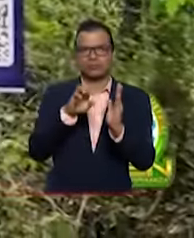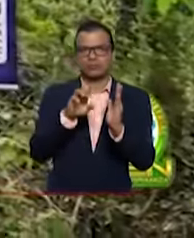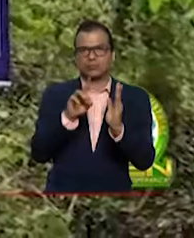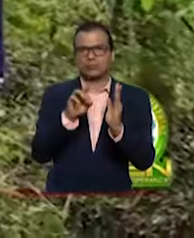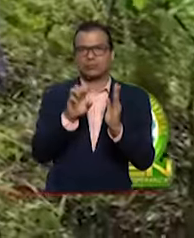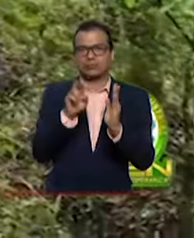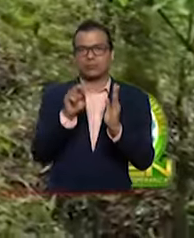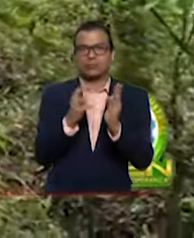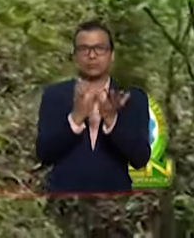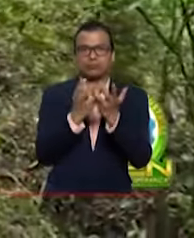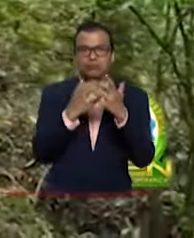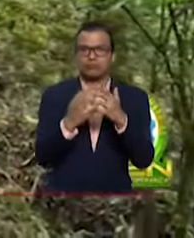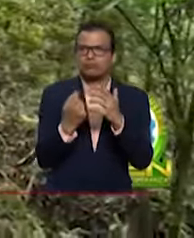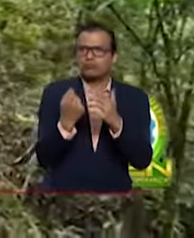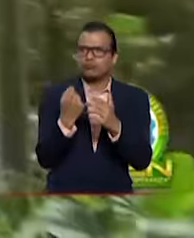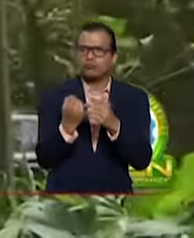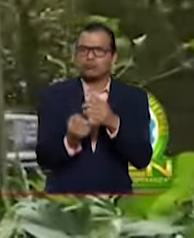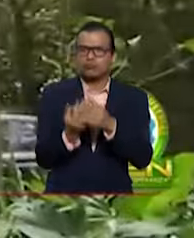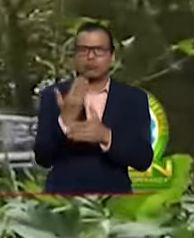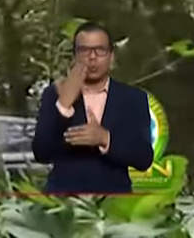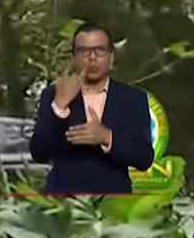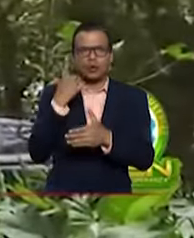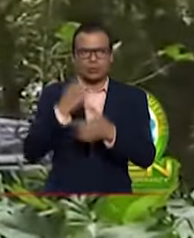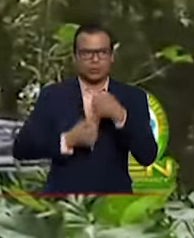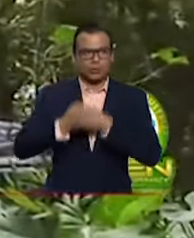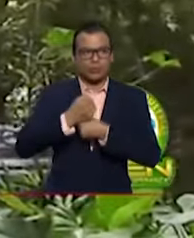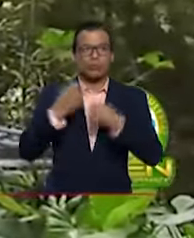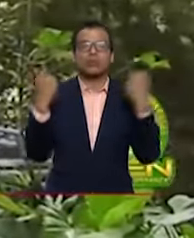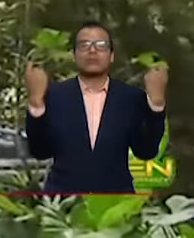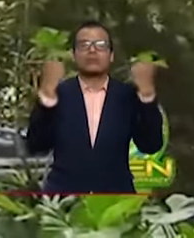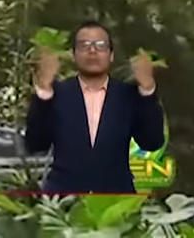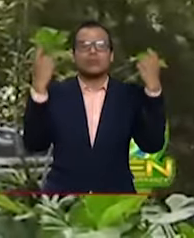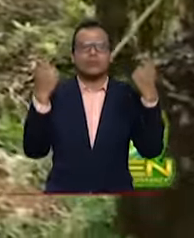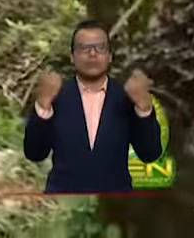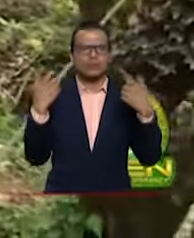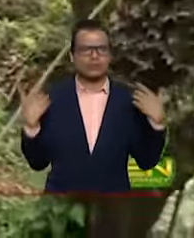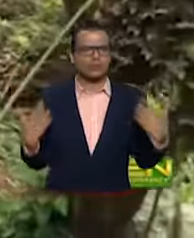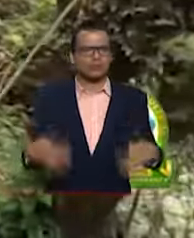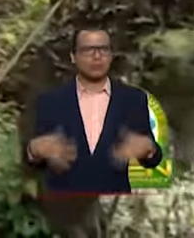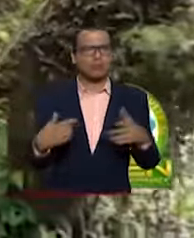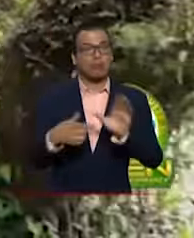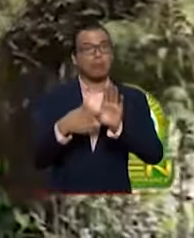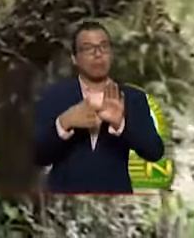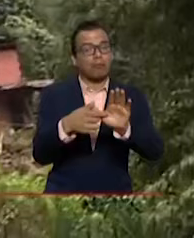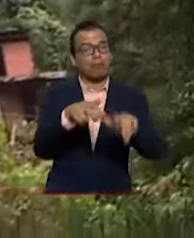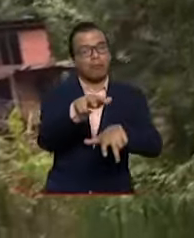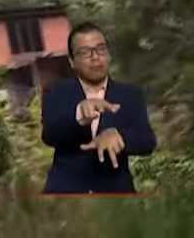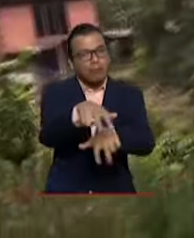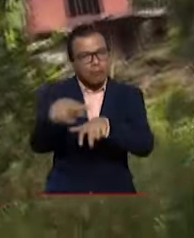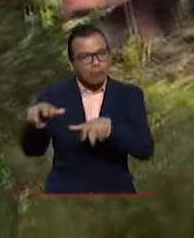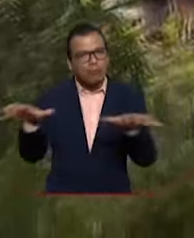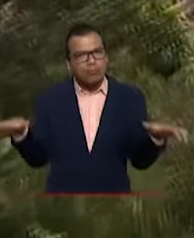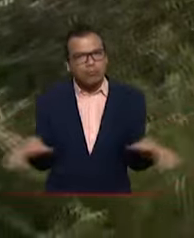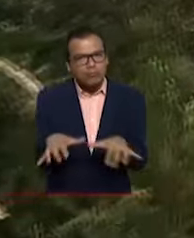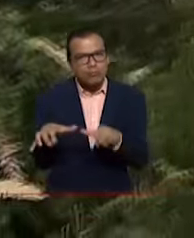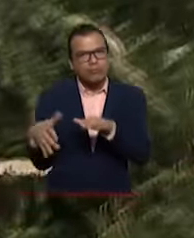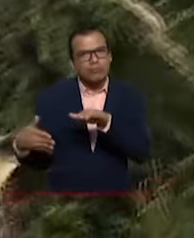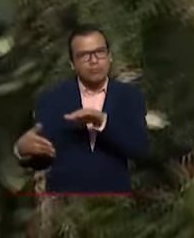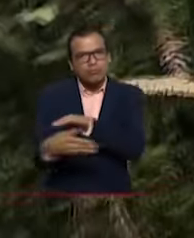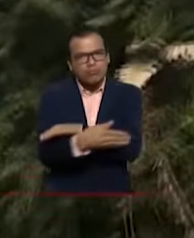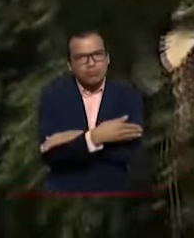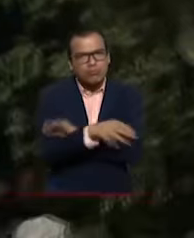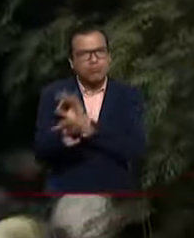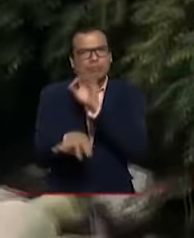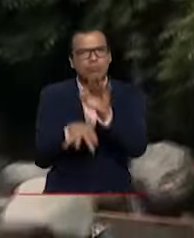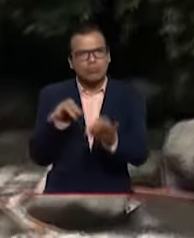está constituida hace apenas un año y se promociona en redes sociales con actividades de ganadería, piscicultura, ecoturismo,